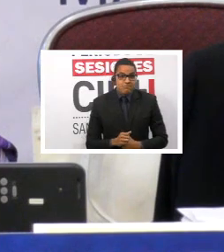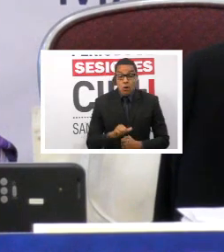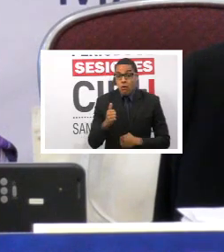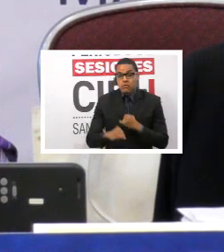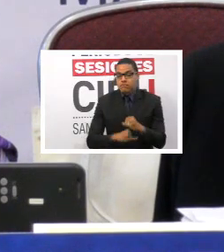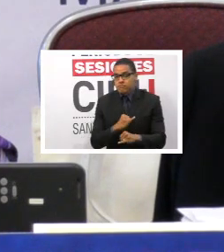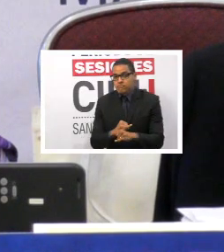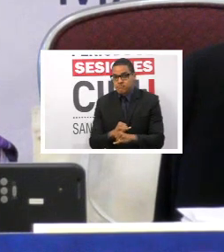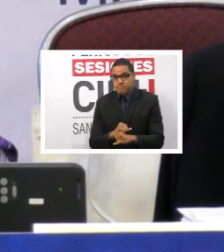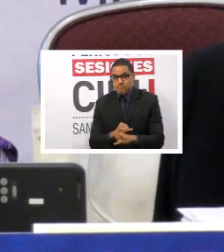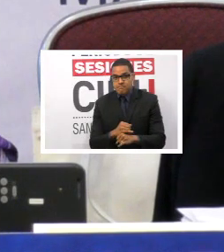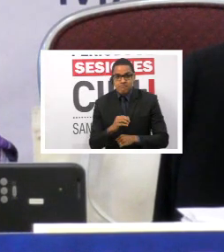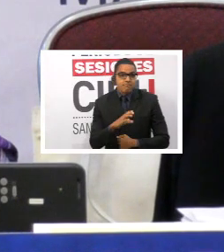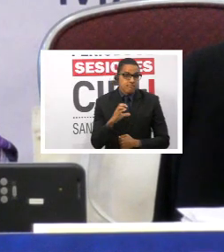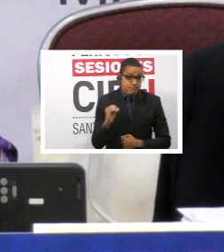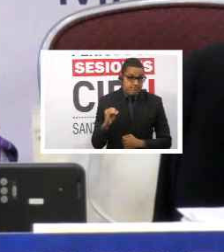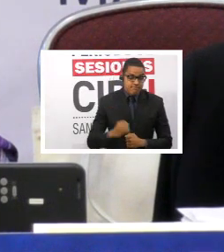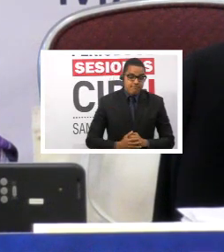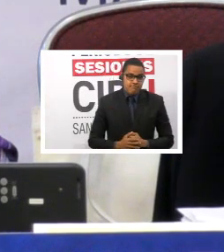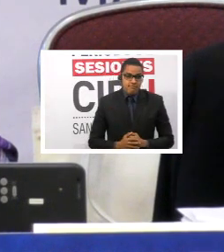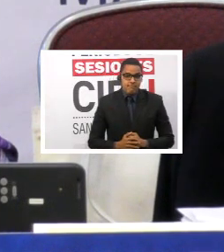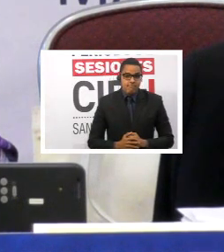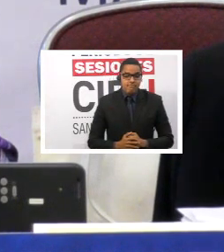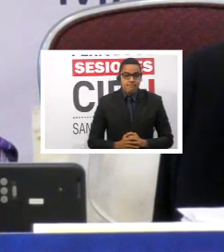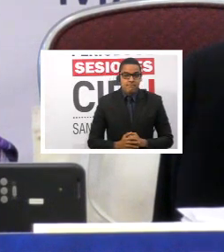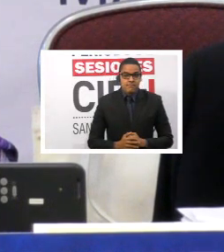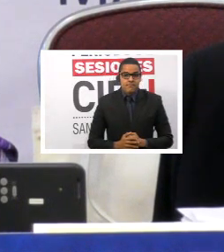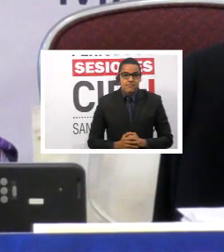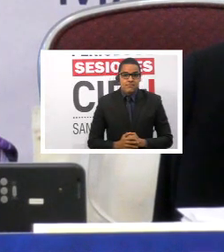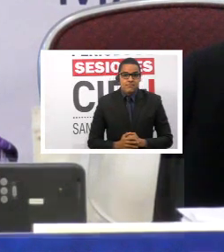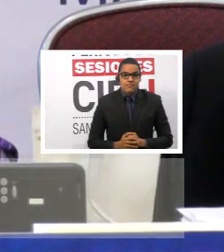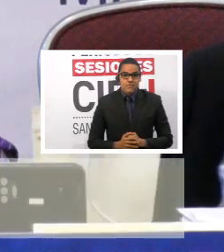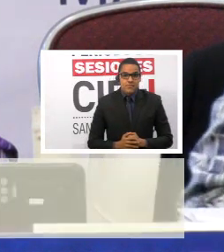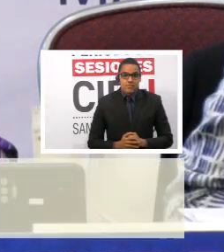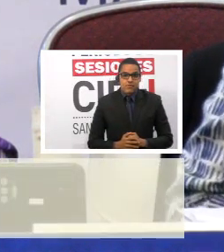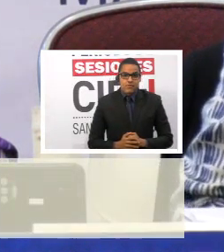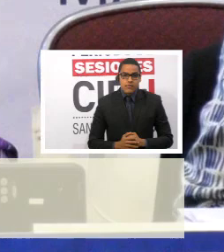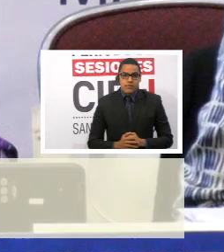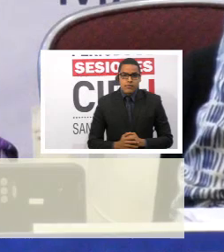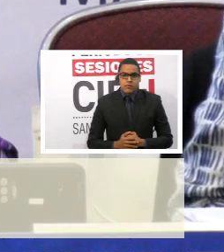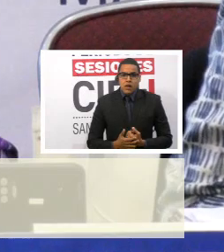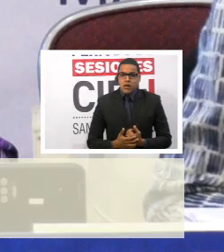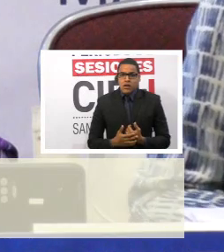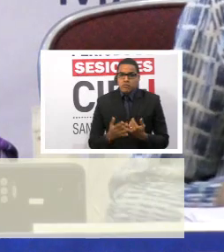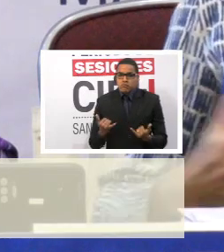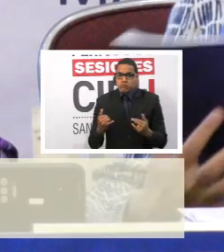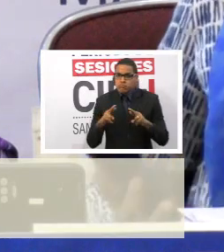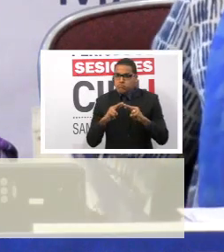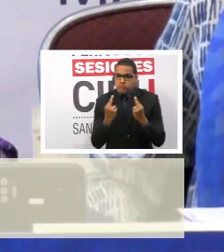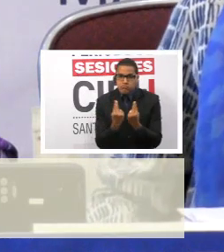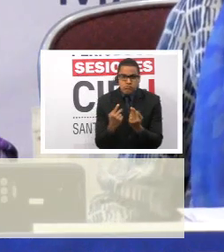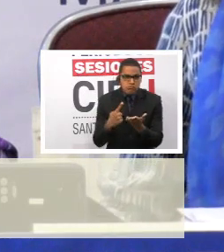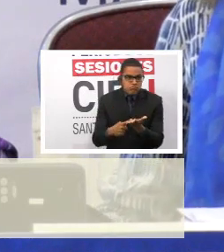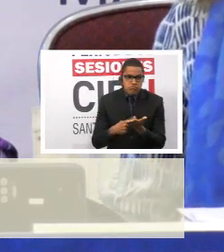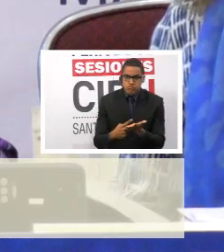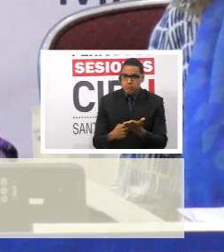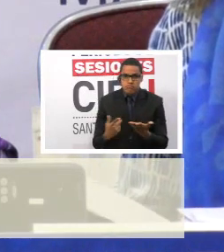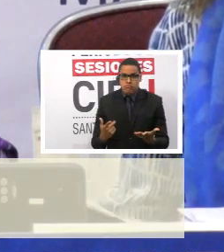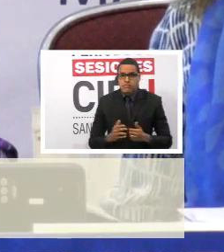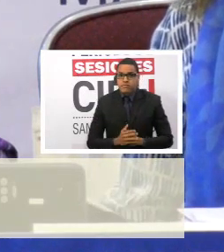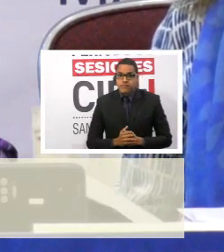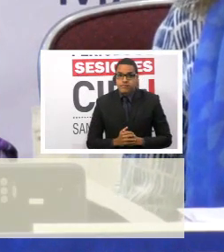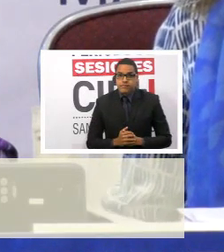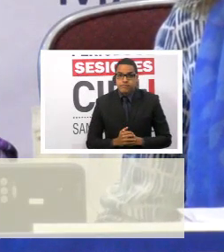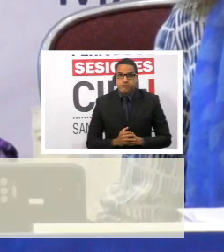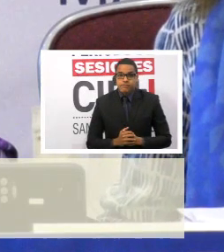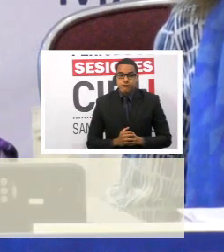de jim schwartz de control pública experimental fiscal policy and garantía económica